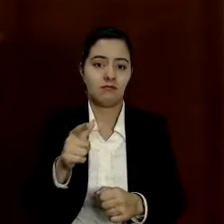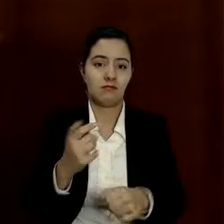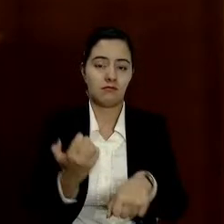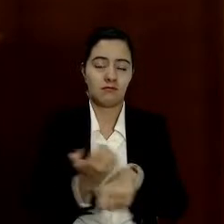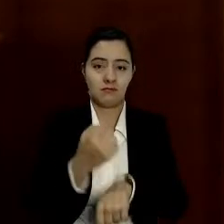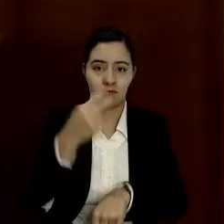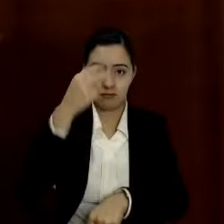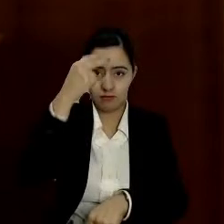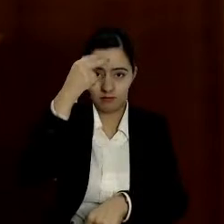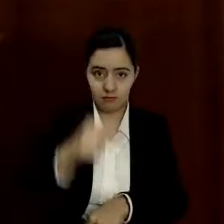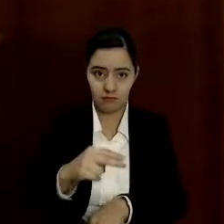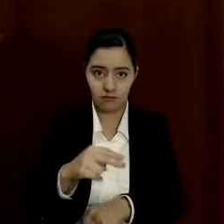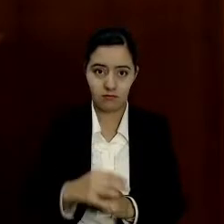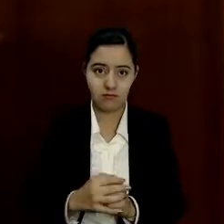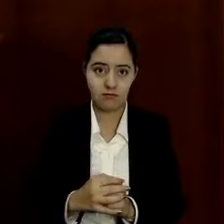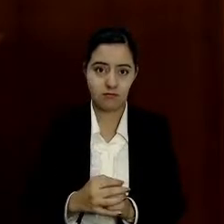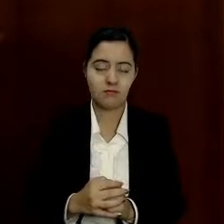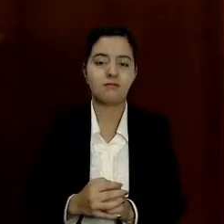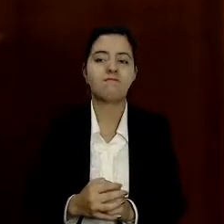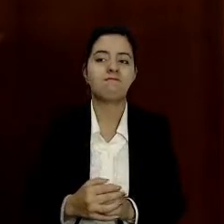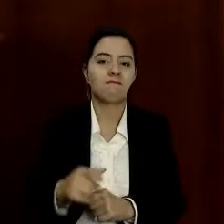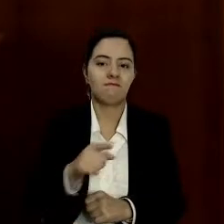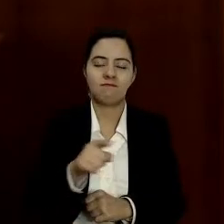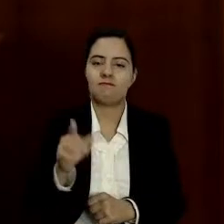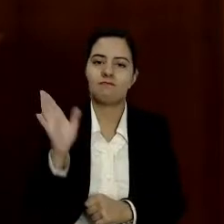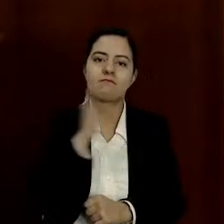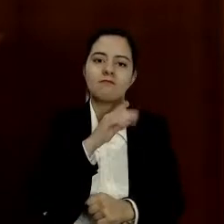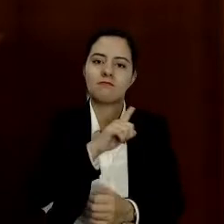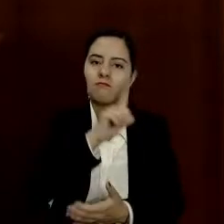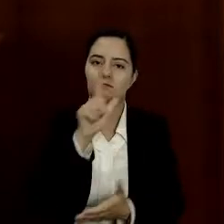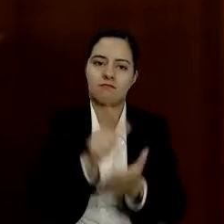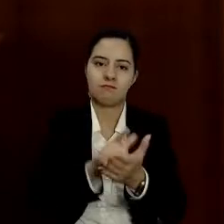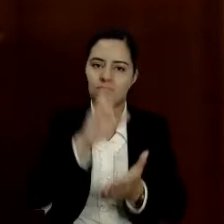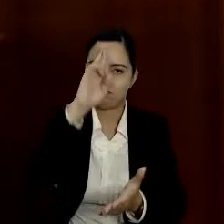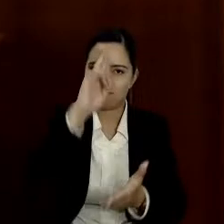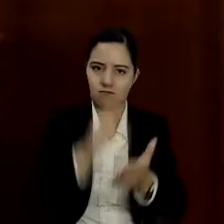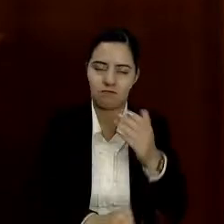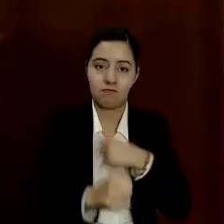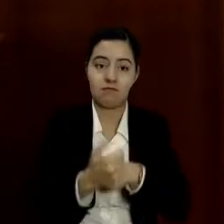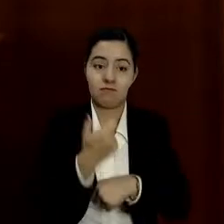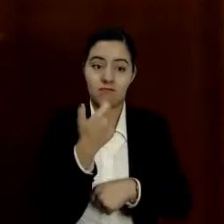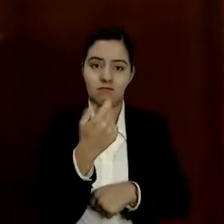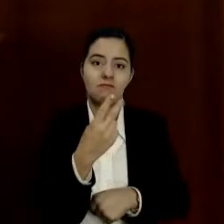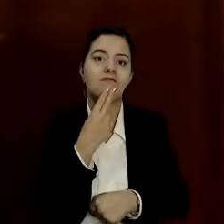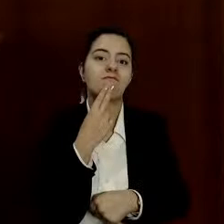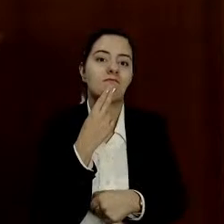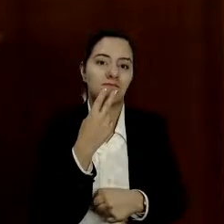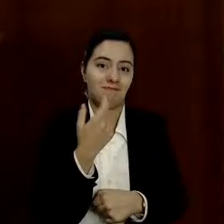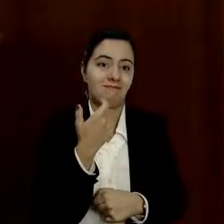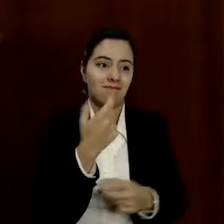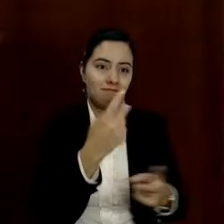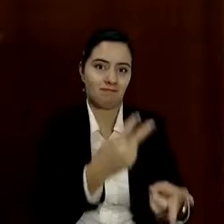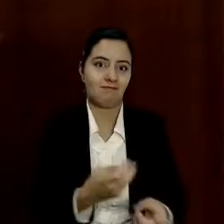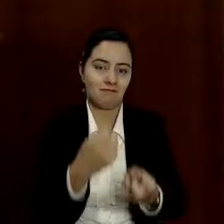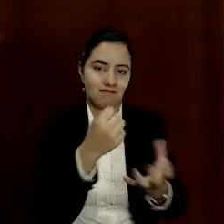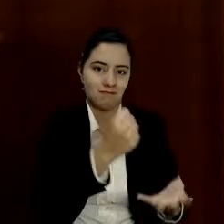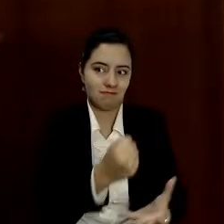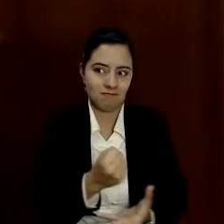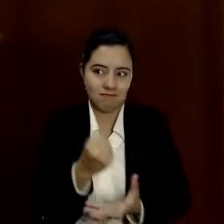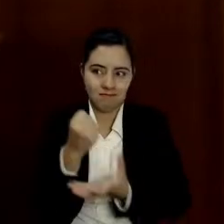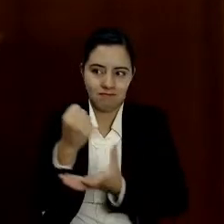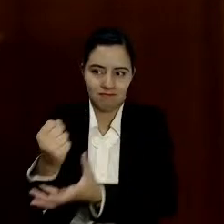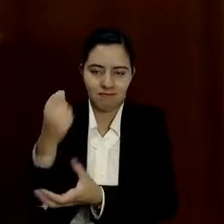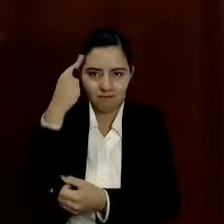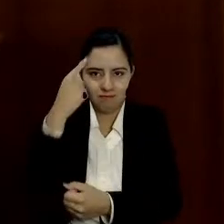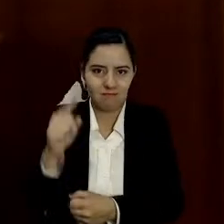responsable de operar ilegalmente los recursos de la estafa maestra para inyectarlos al proceso electoral de